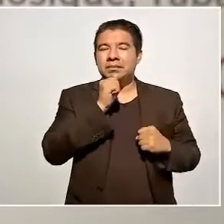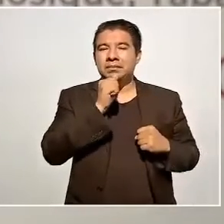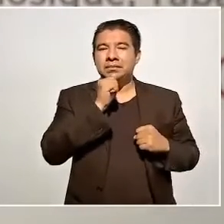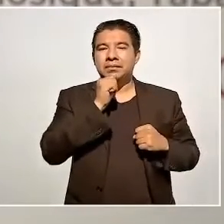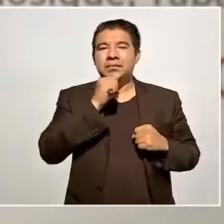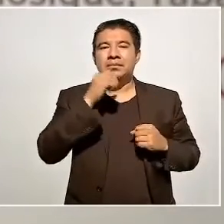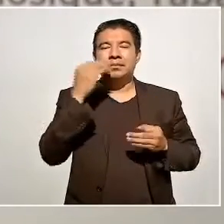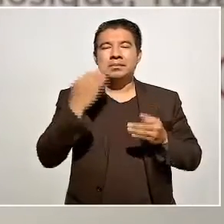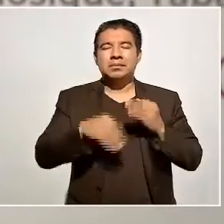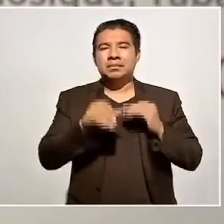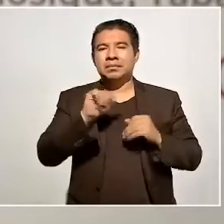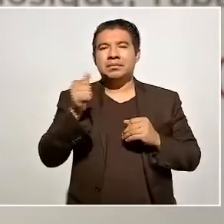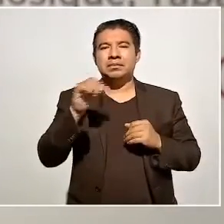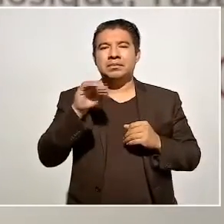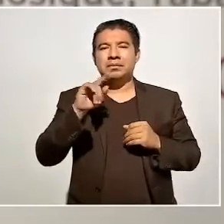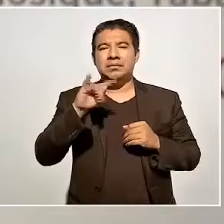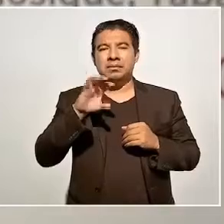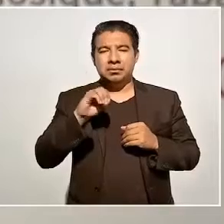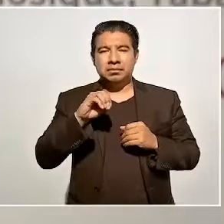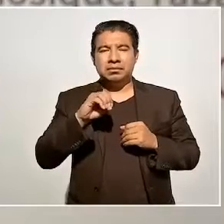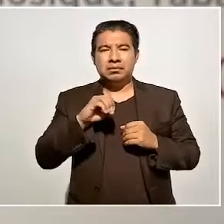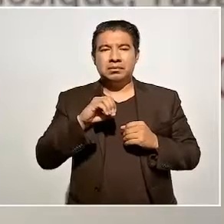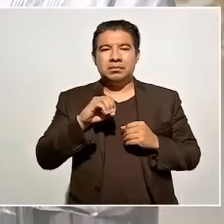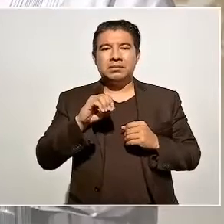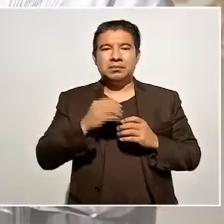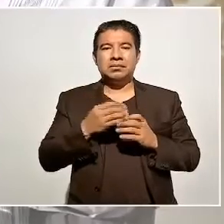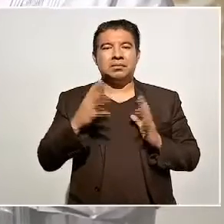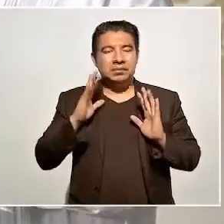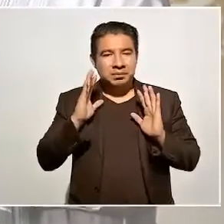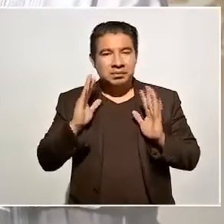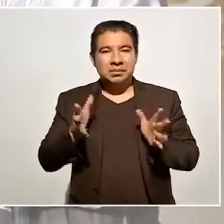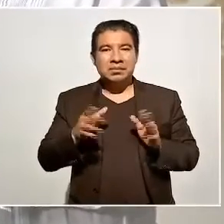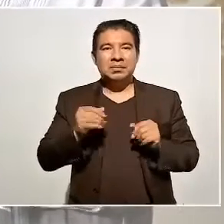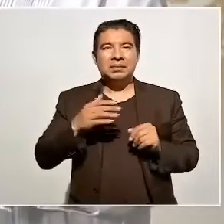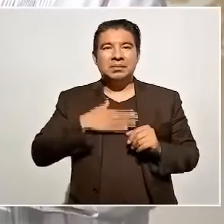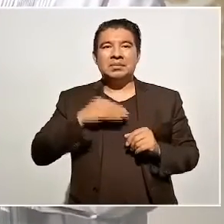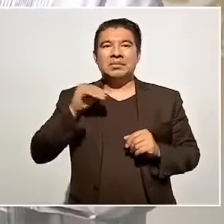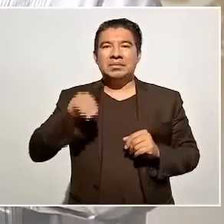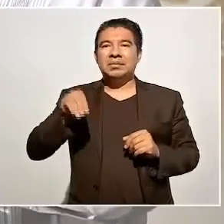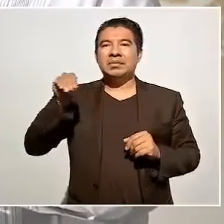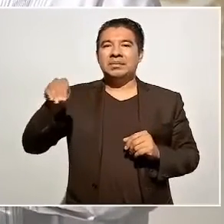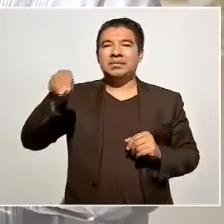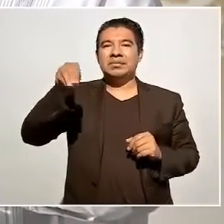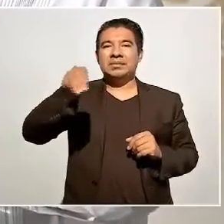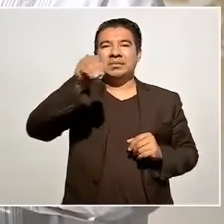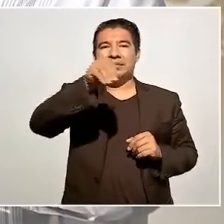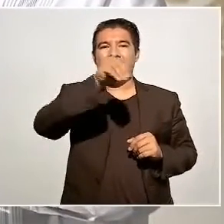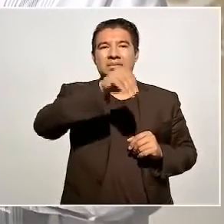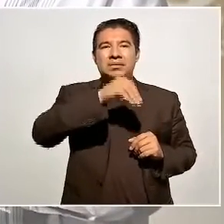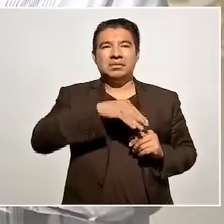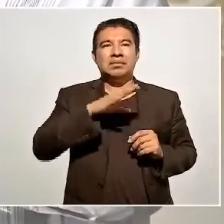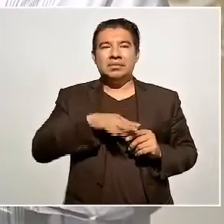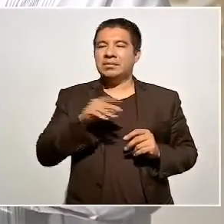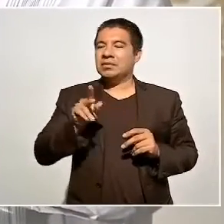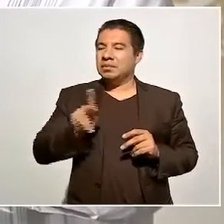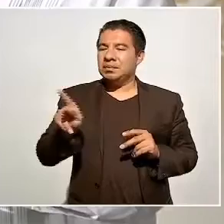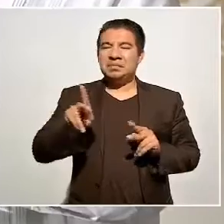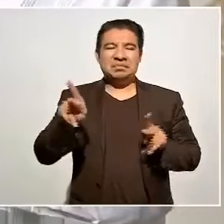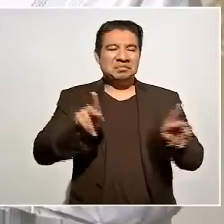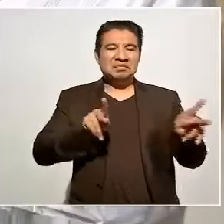Ceibo y yo ya estaba recorriendo comunidades